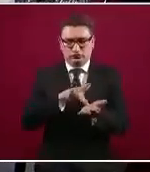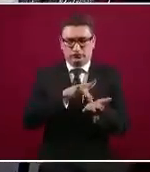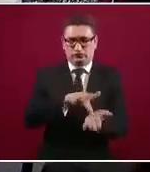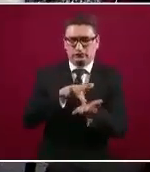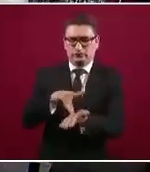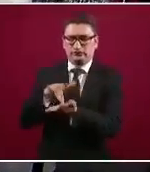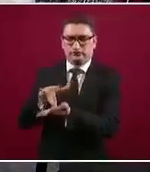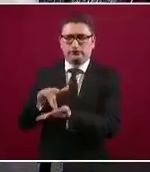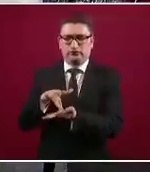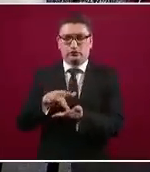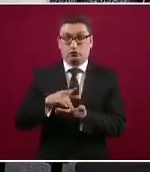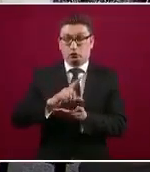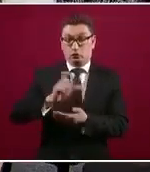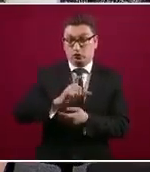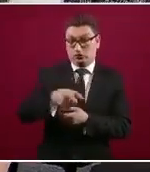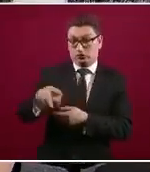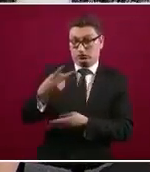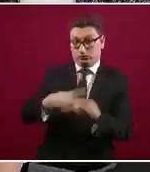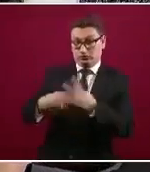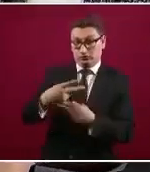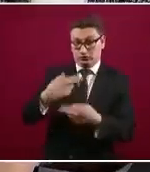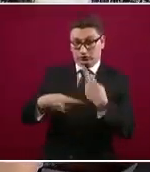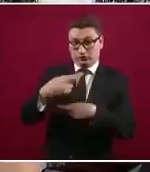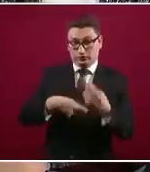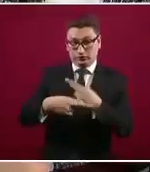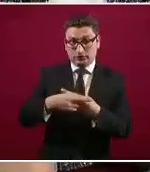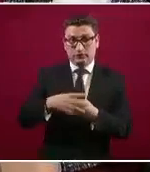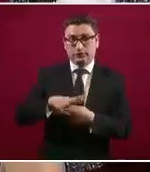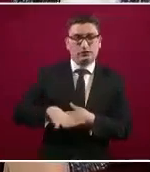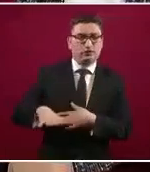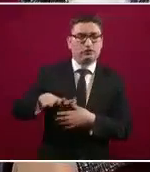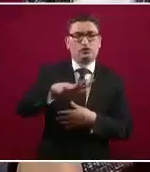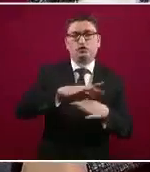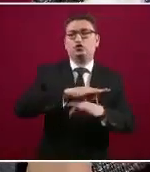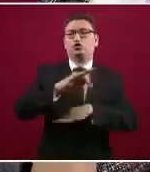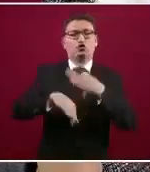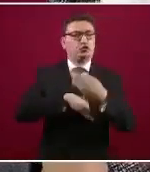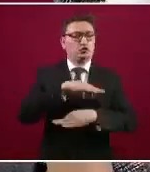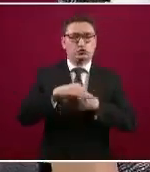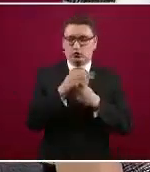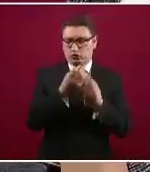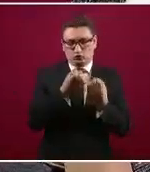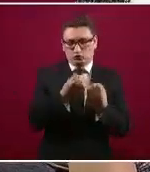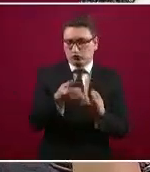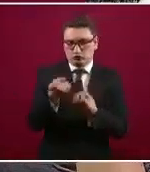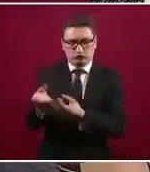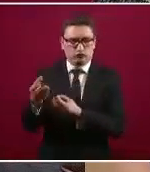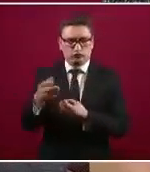apoyos regresando a toda la delegación, a todos,